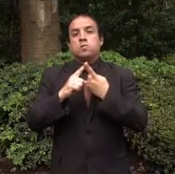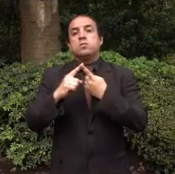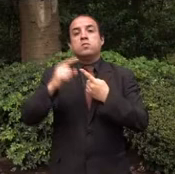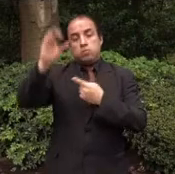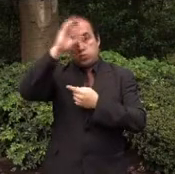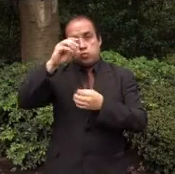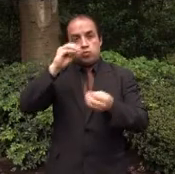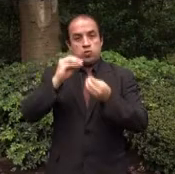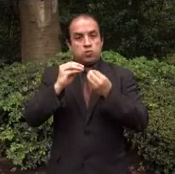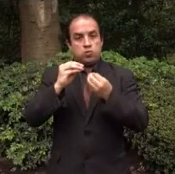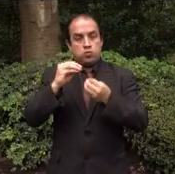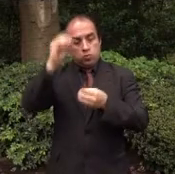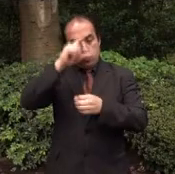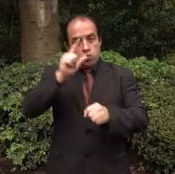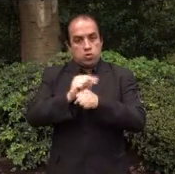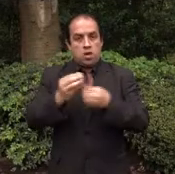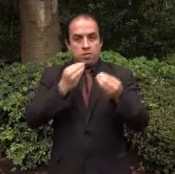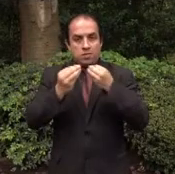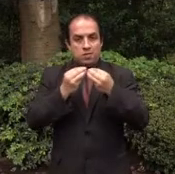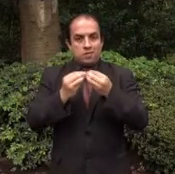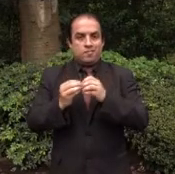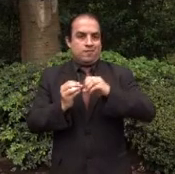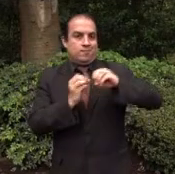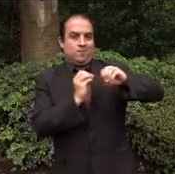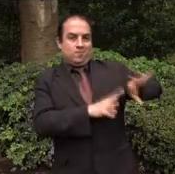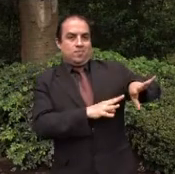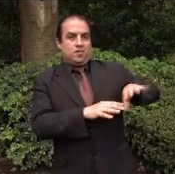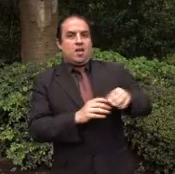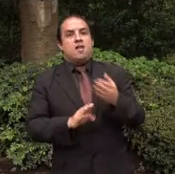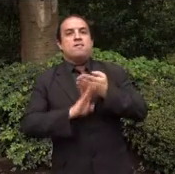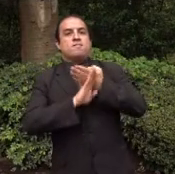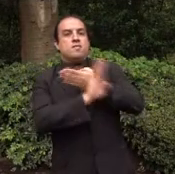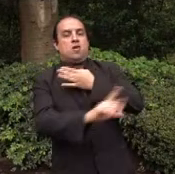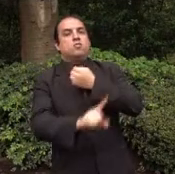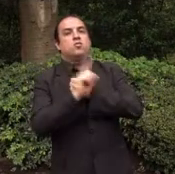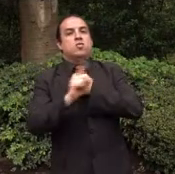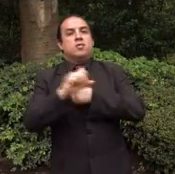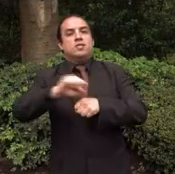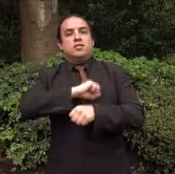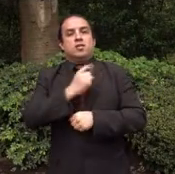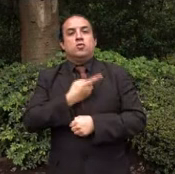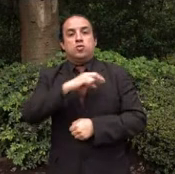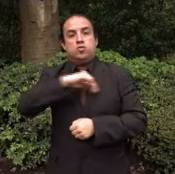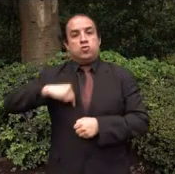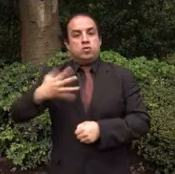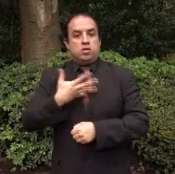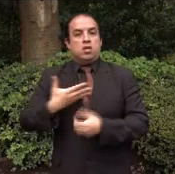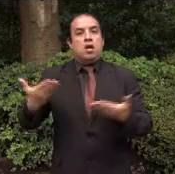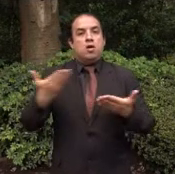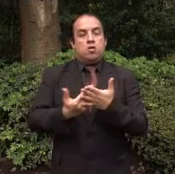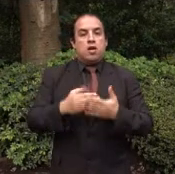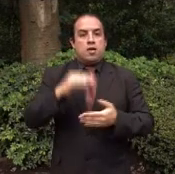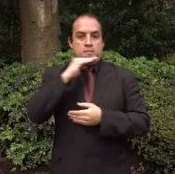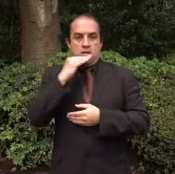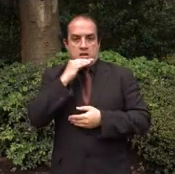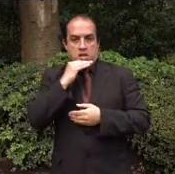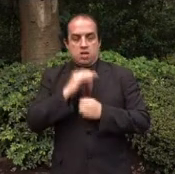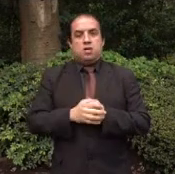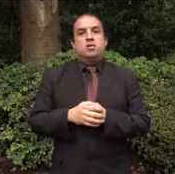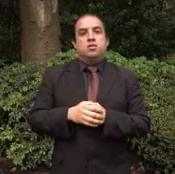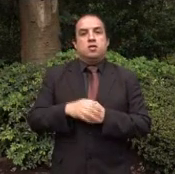que, de no haberla abandonado, hubiera evitado los problemas de salud que tenemos ahora. El maíz, la milpa, los